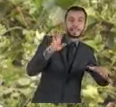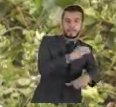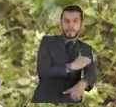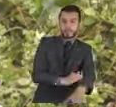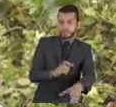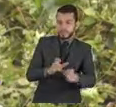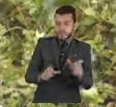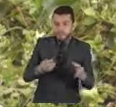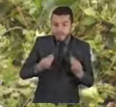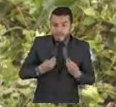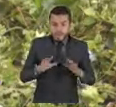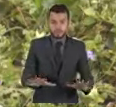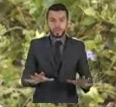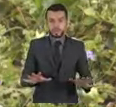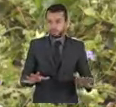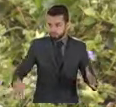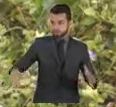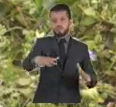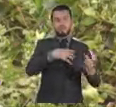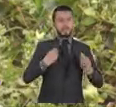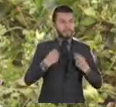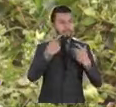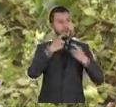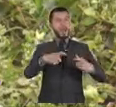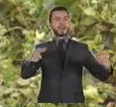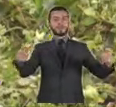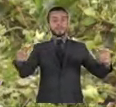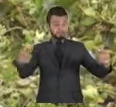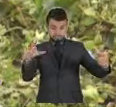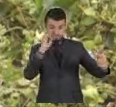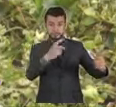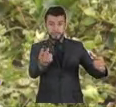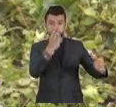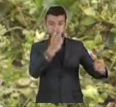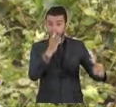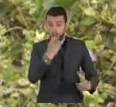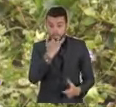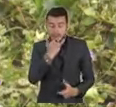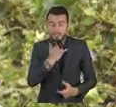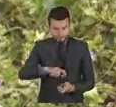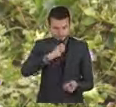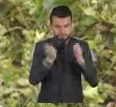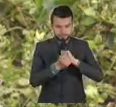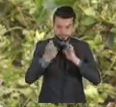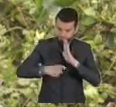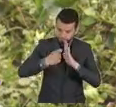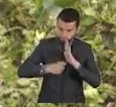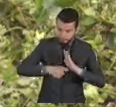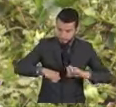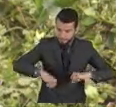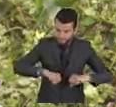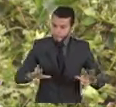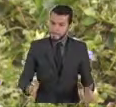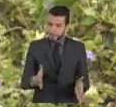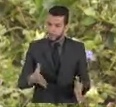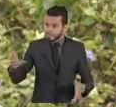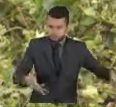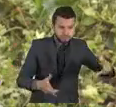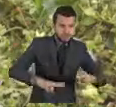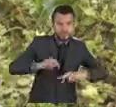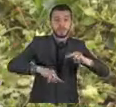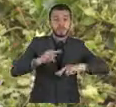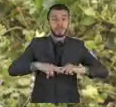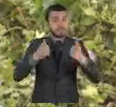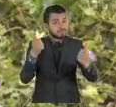construido, corrigiendo también cuando hemos tenido que corregir en varios elementos. Pero yo quisiera destacar